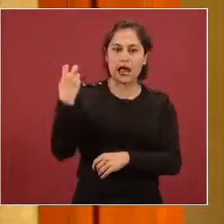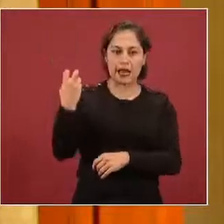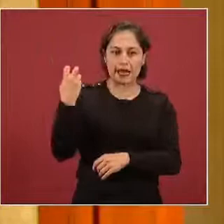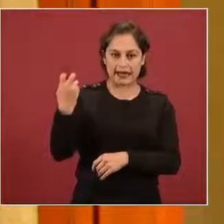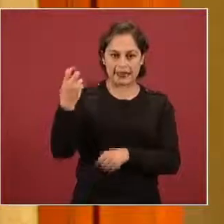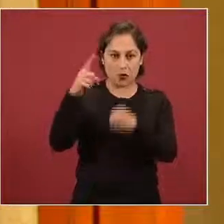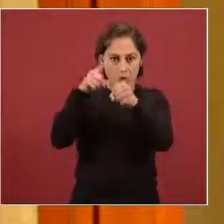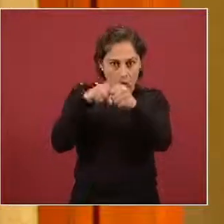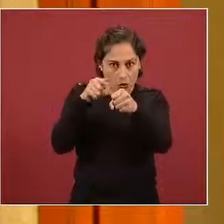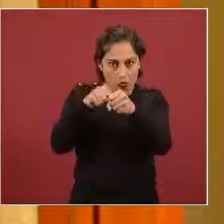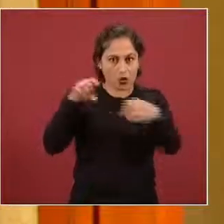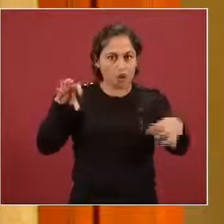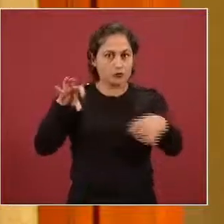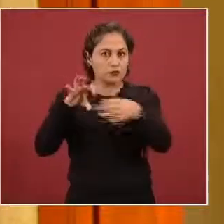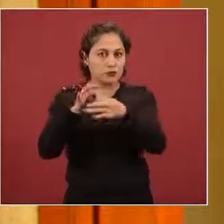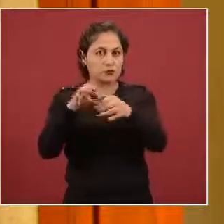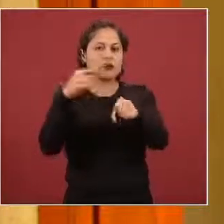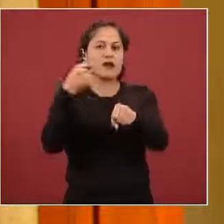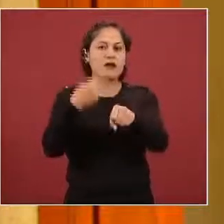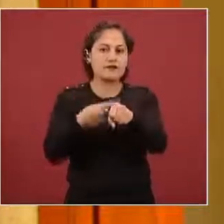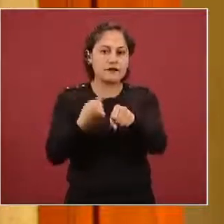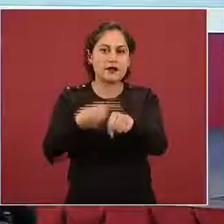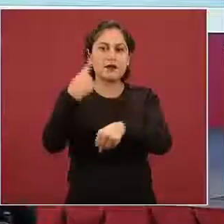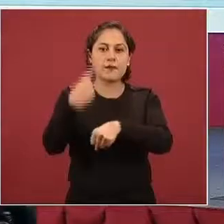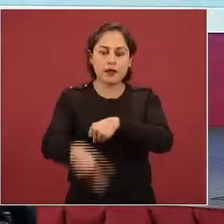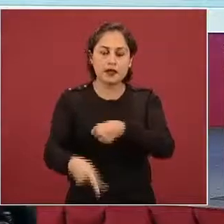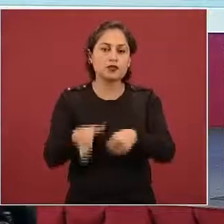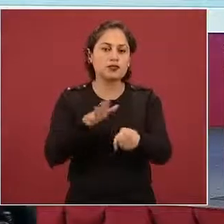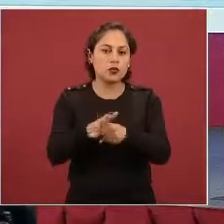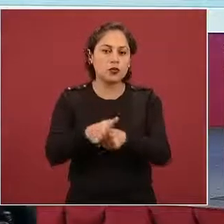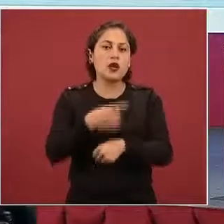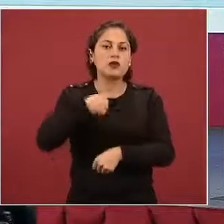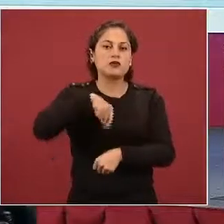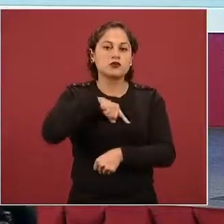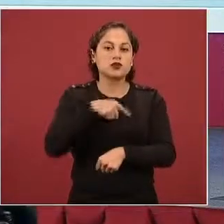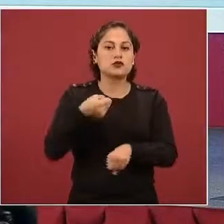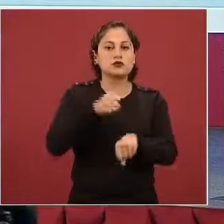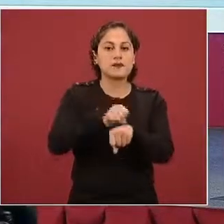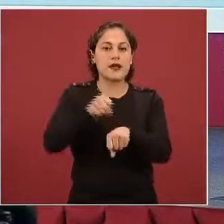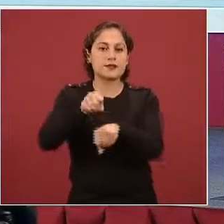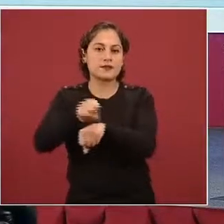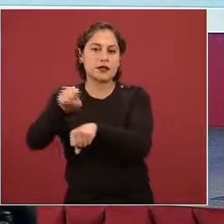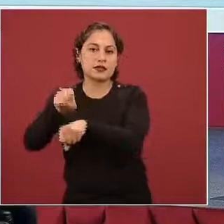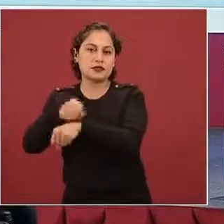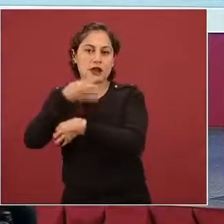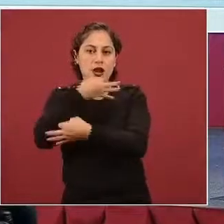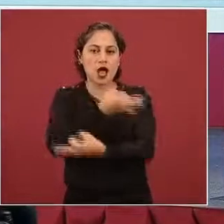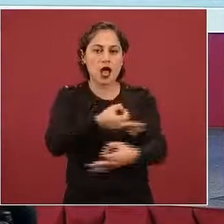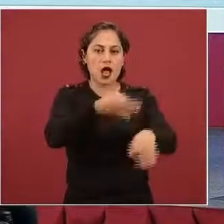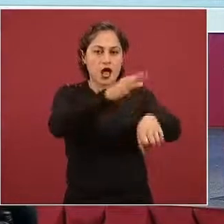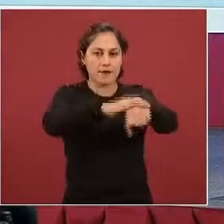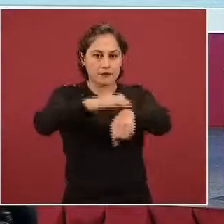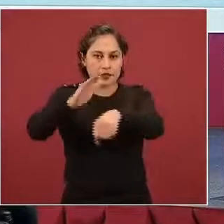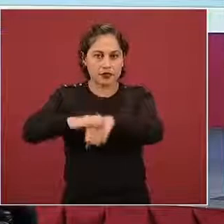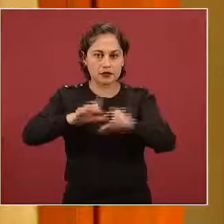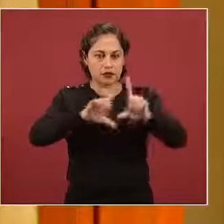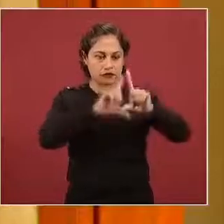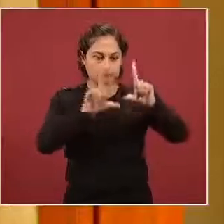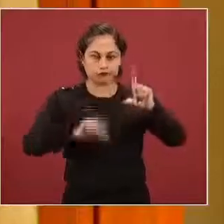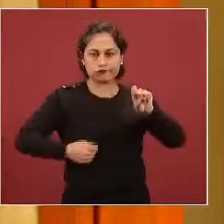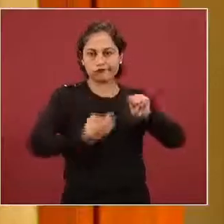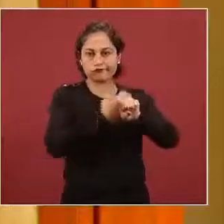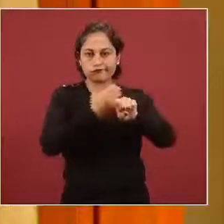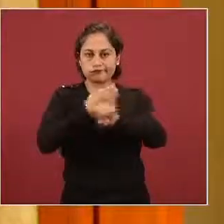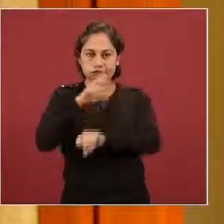lo evaluamos todas las semanas, lo damos a conocer a las 32 autoridades sanitarias estatales, quienes son